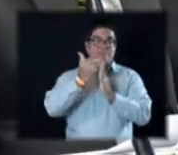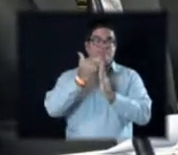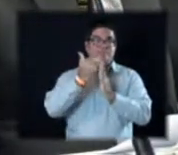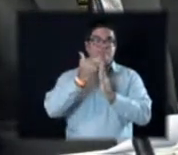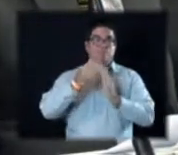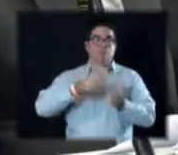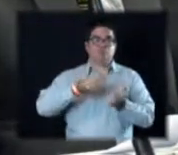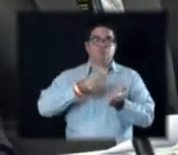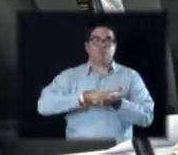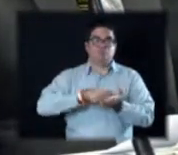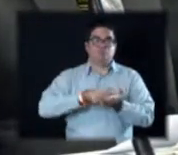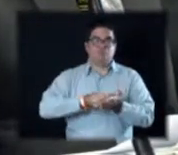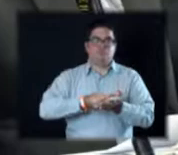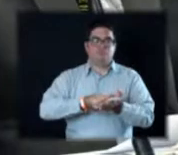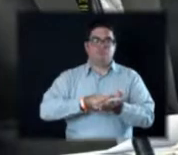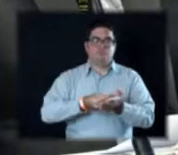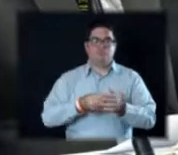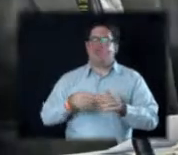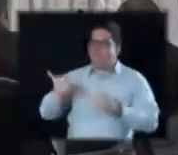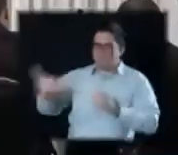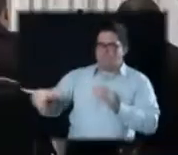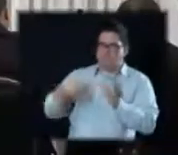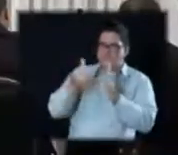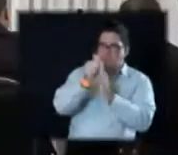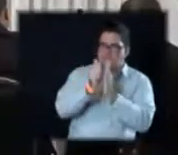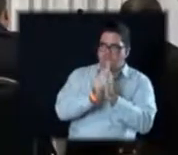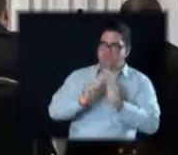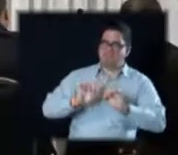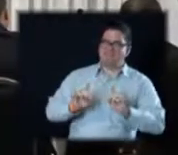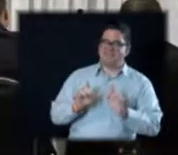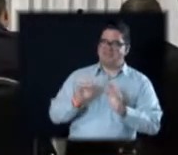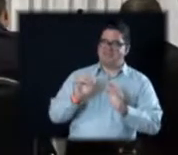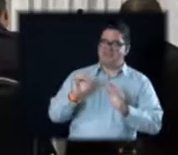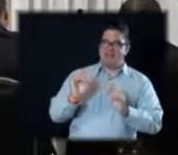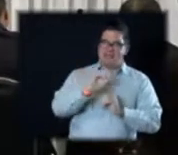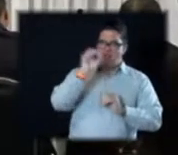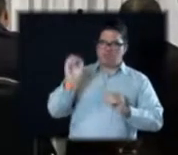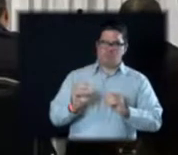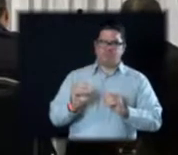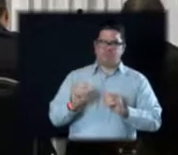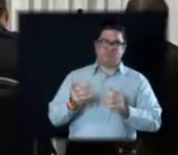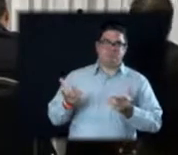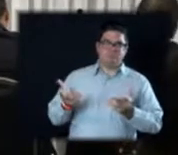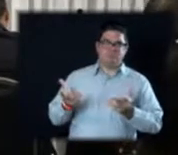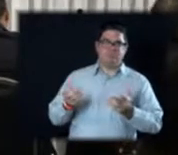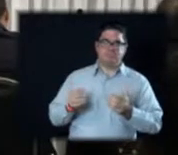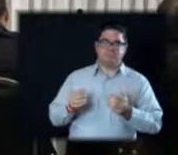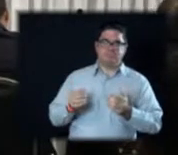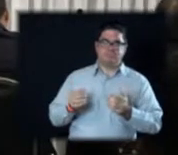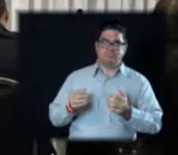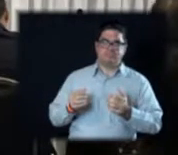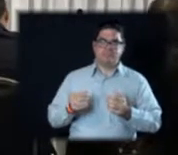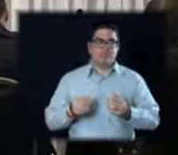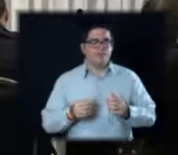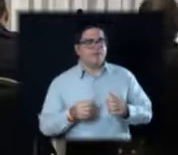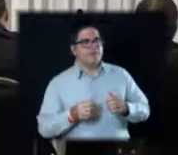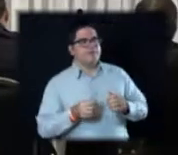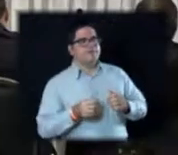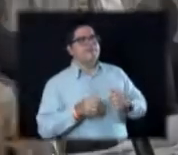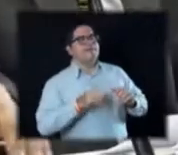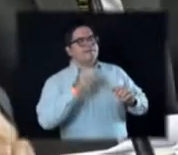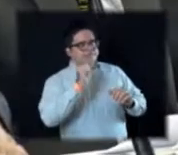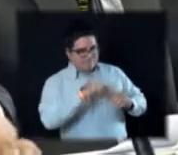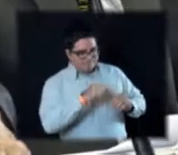Esa es la cobertura que está. Esas son todas las cuentas, pero en términos de porcentaje de los 25 mil millones,